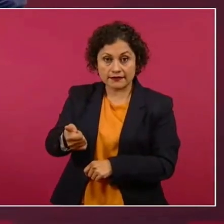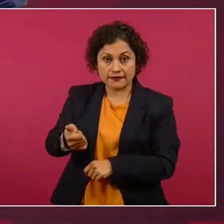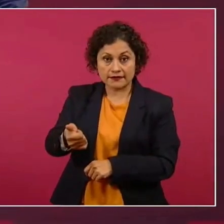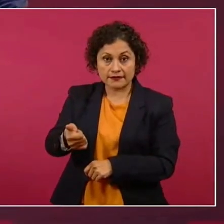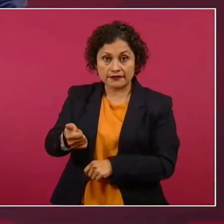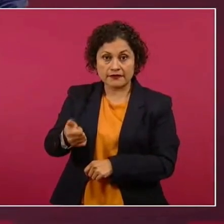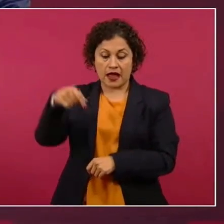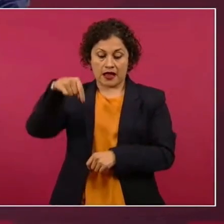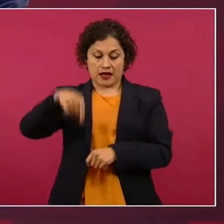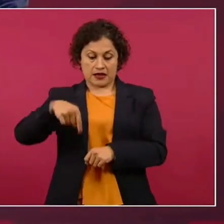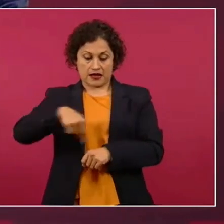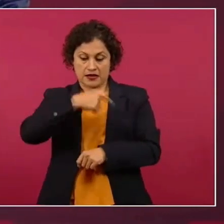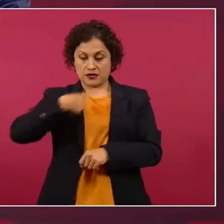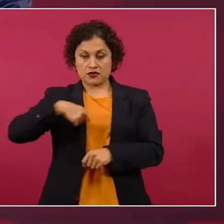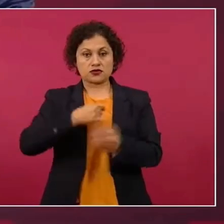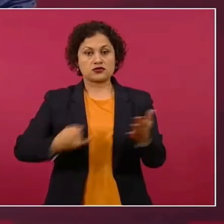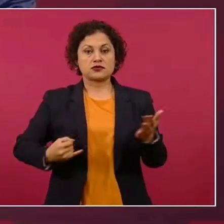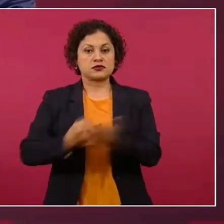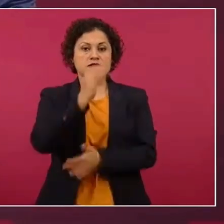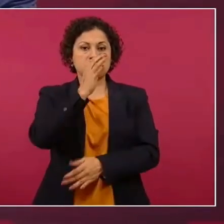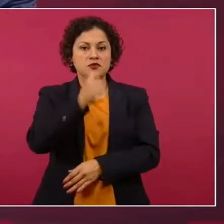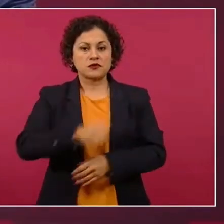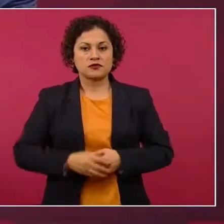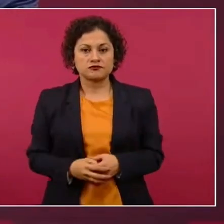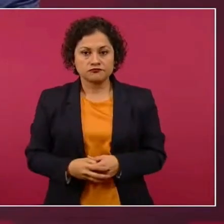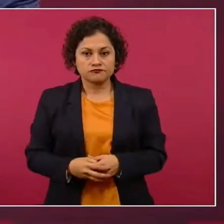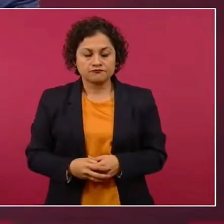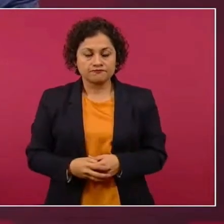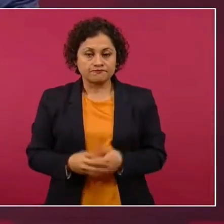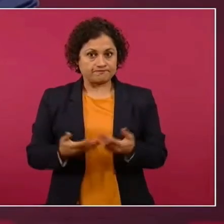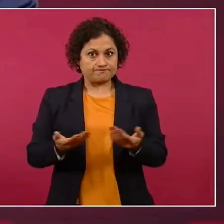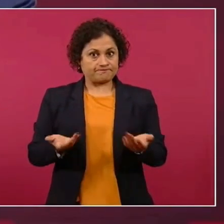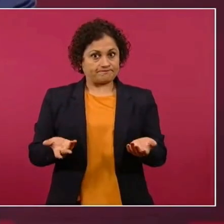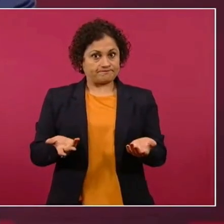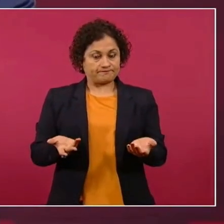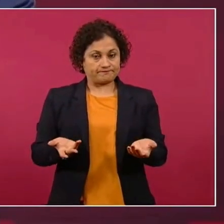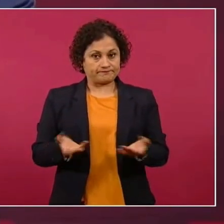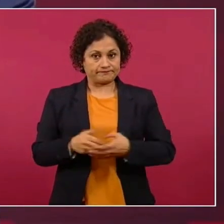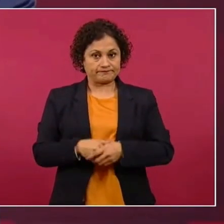no se puede llevar a cabo